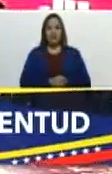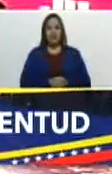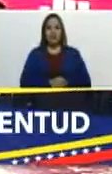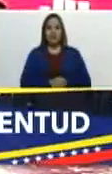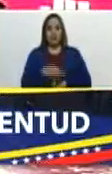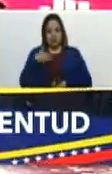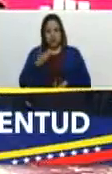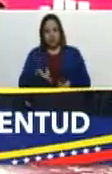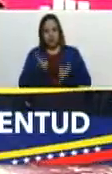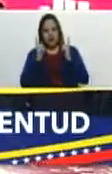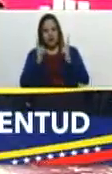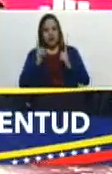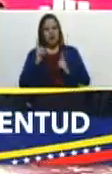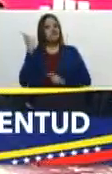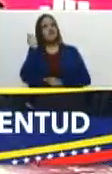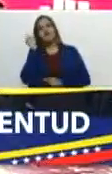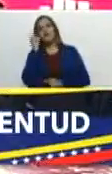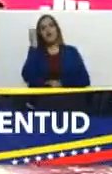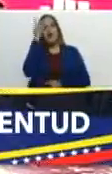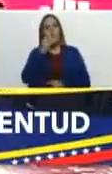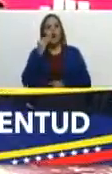permiten, muchachos, muchachas,